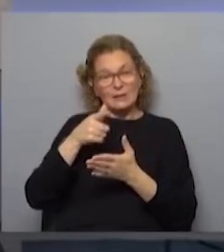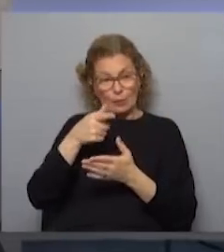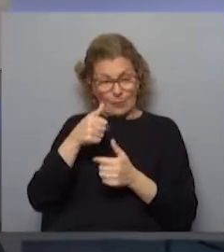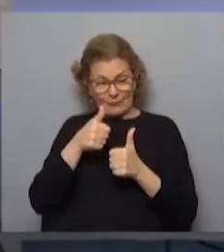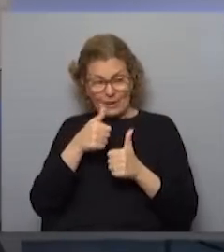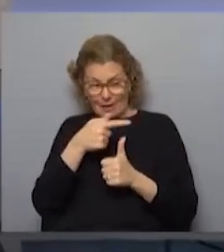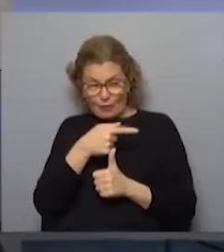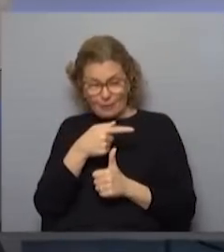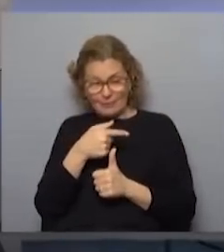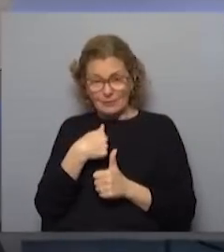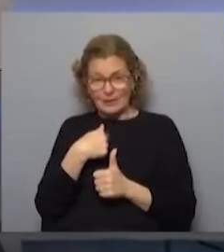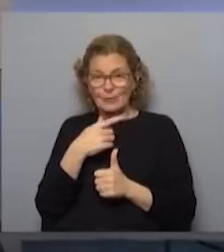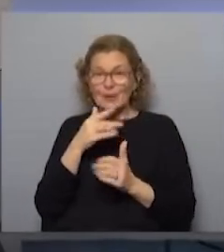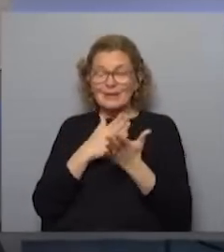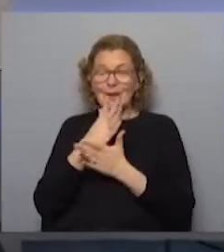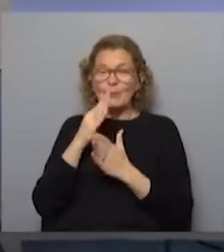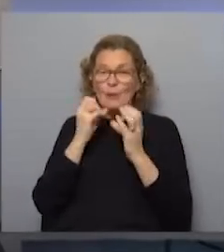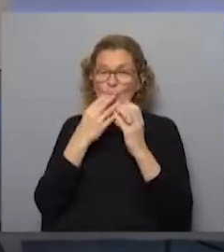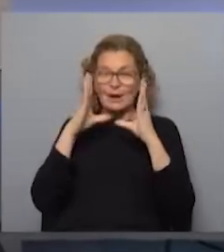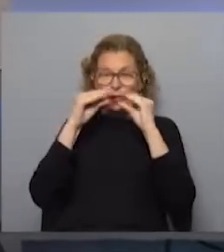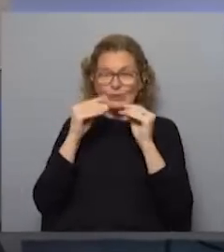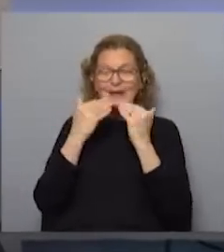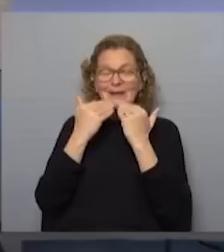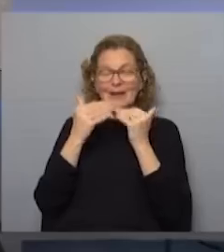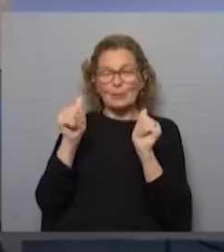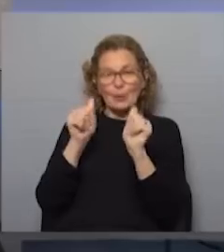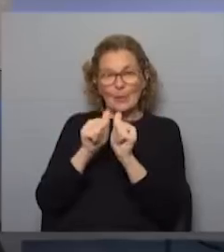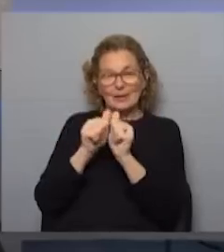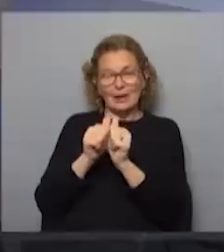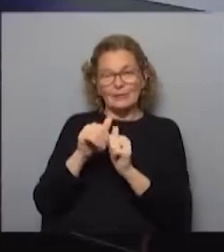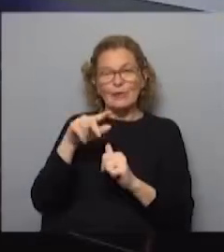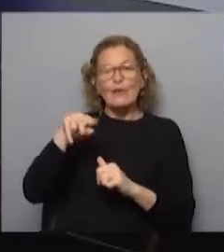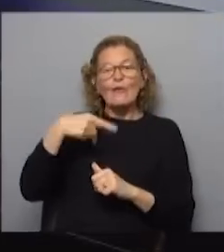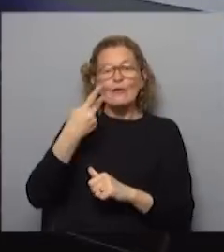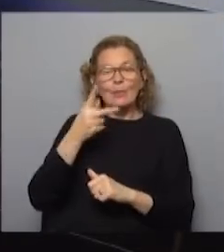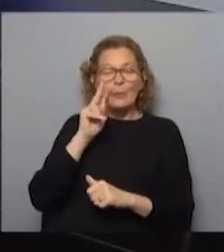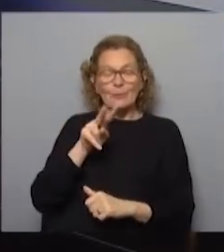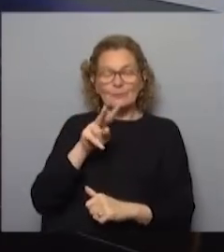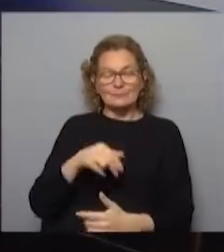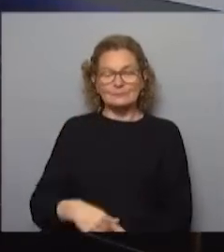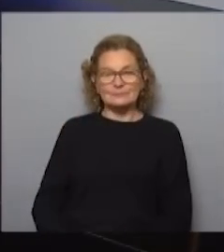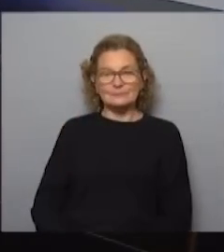tratar bien que tengan buenas noches Muchas gracias por acompañarnos esta mañana seguimos mañana